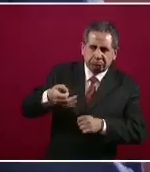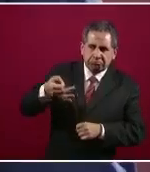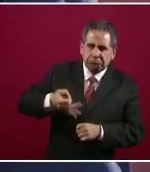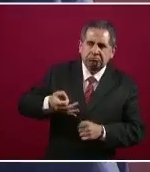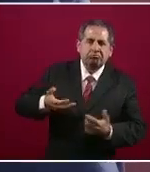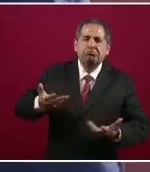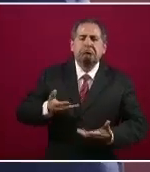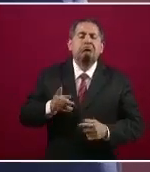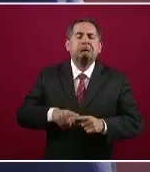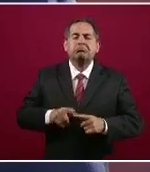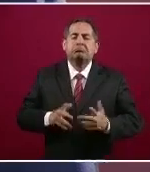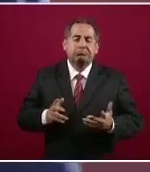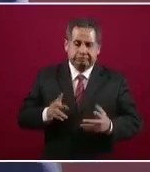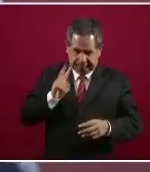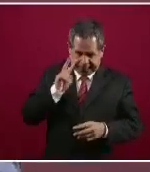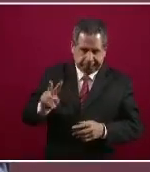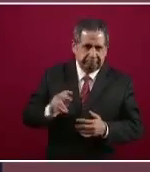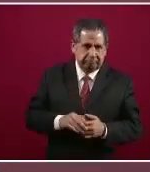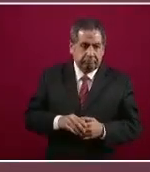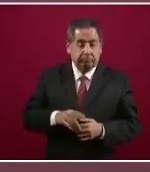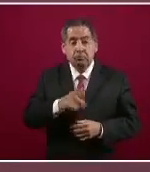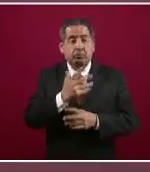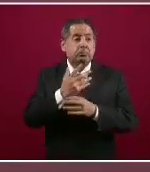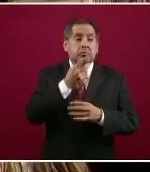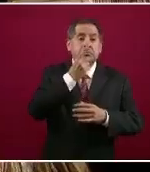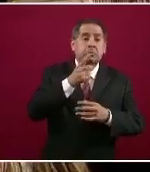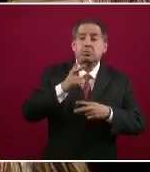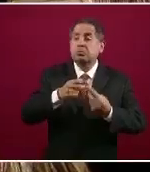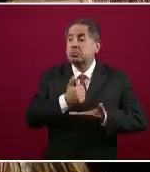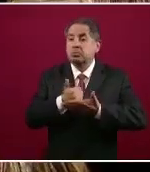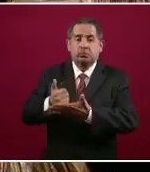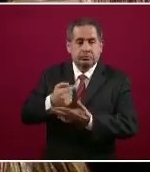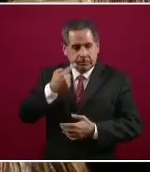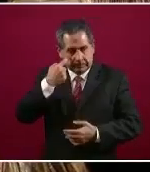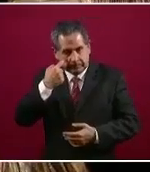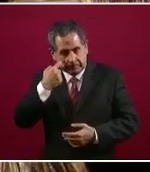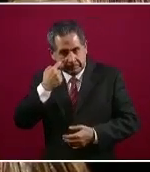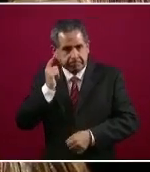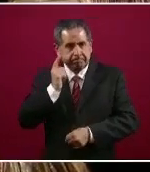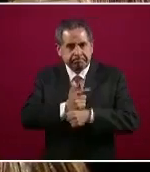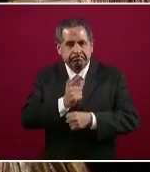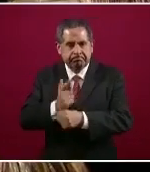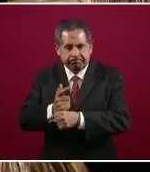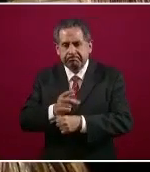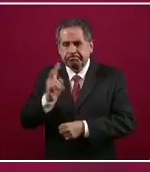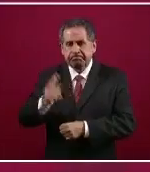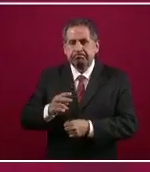en ayudar al prójimo?